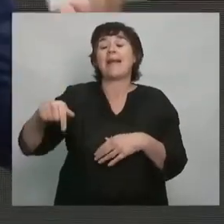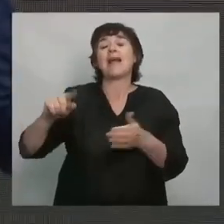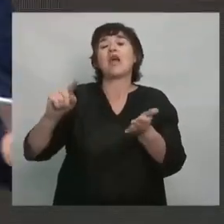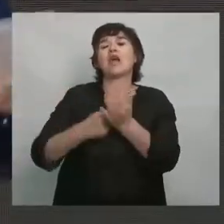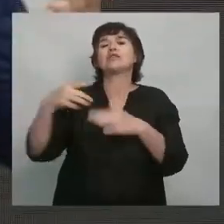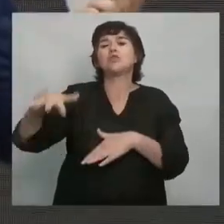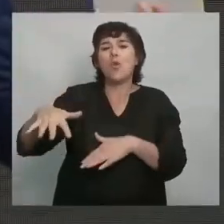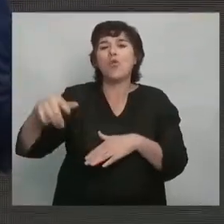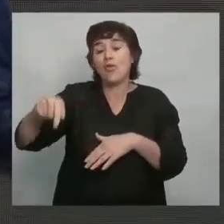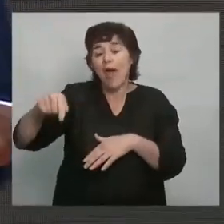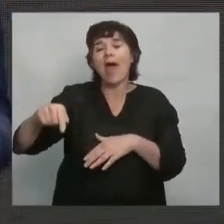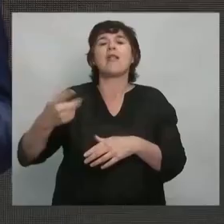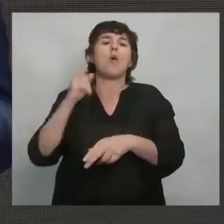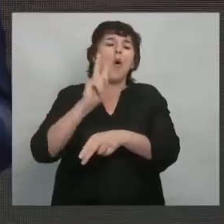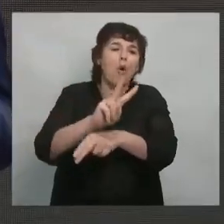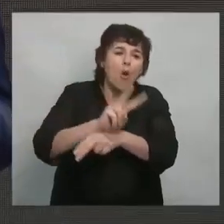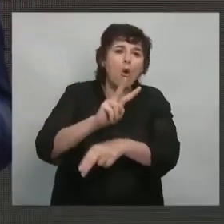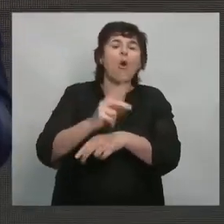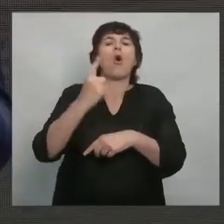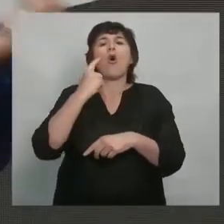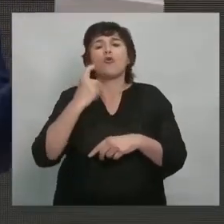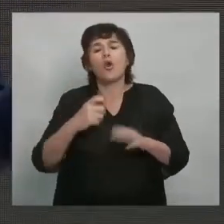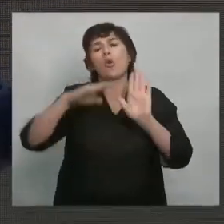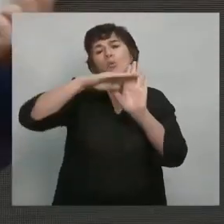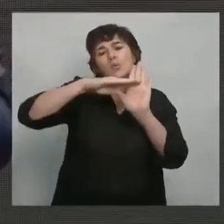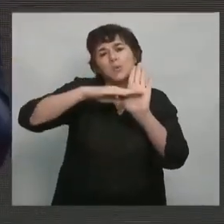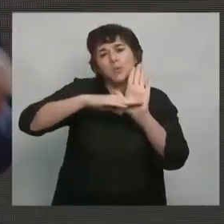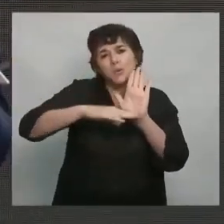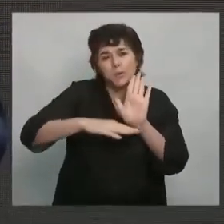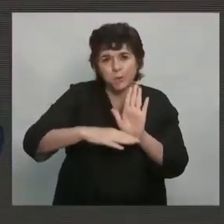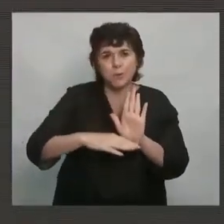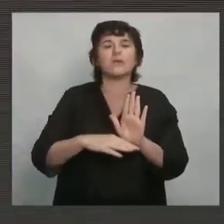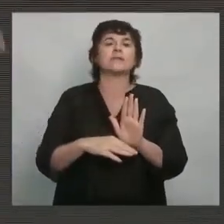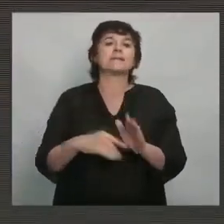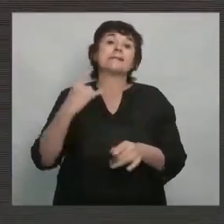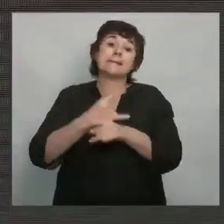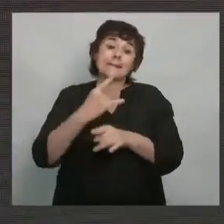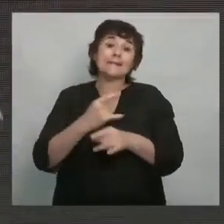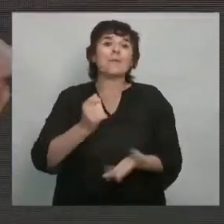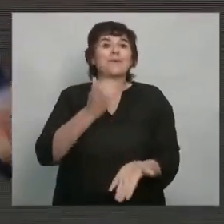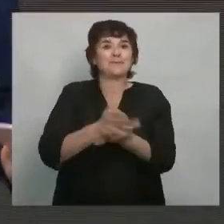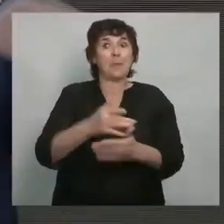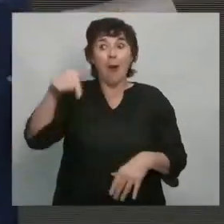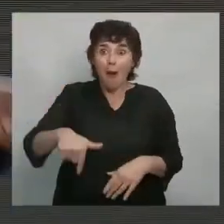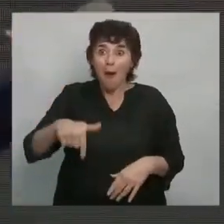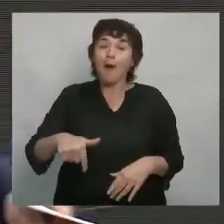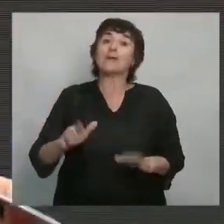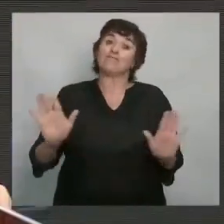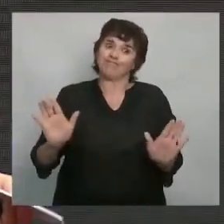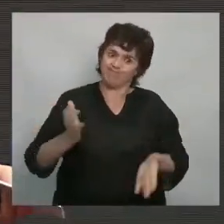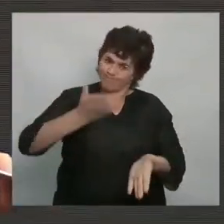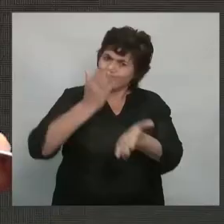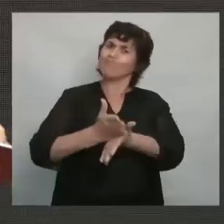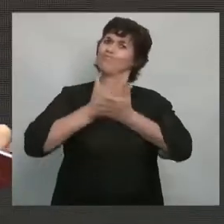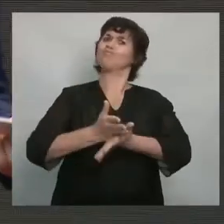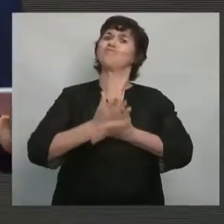de seguridad, de control, que siempre son muy rigurosos, pero en este caso se han vuelto todavía mucho